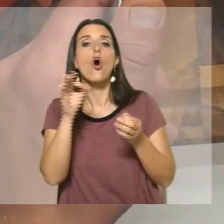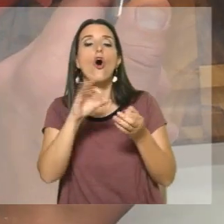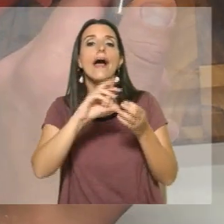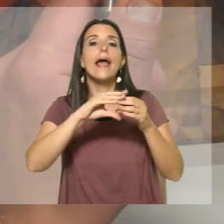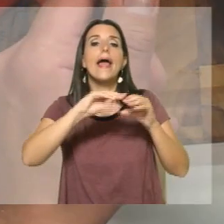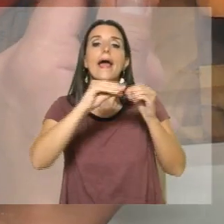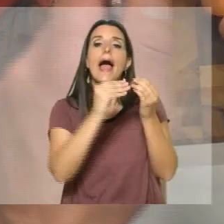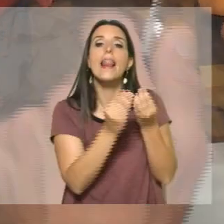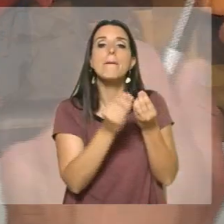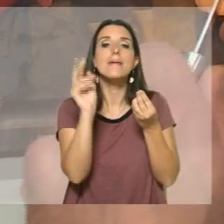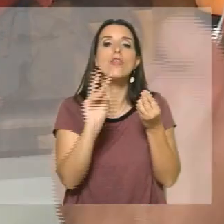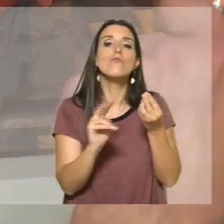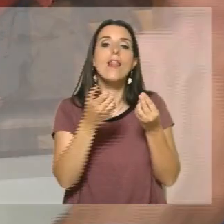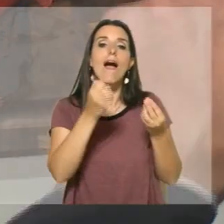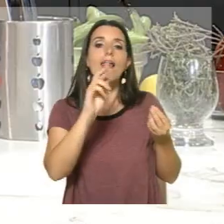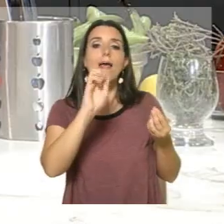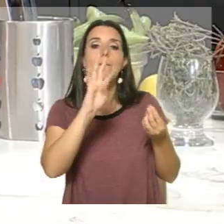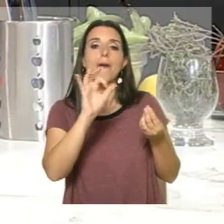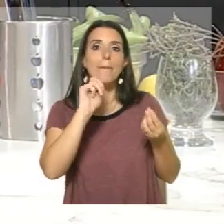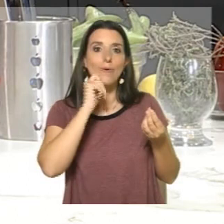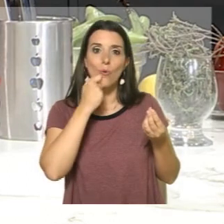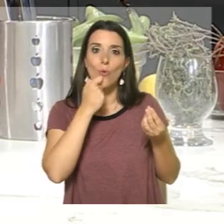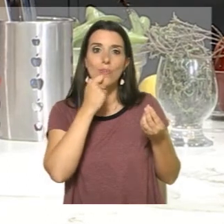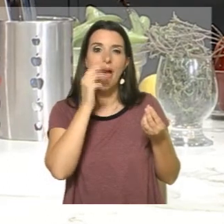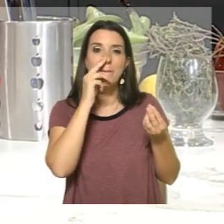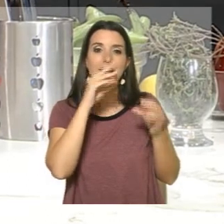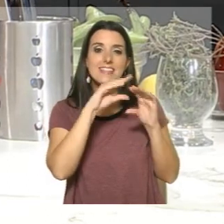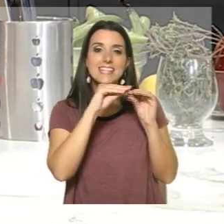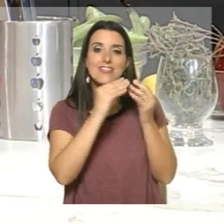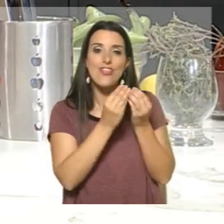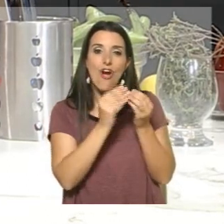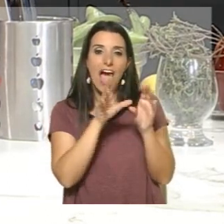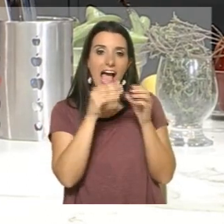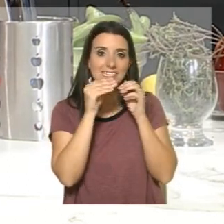Noé. Me gusta. Me gusta para las arepas.